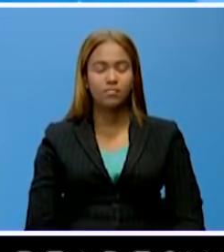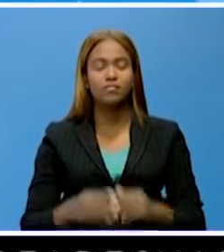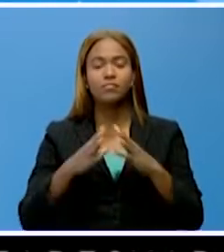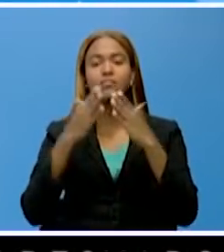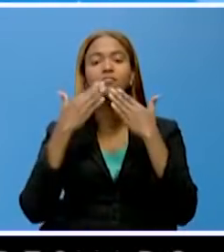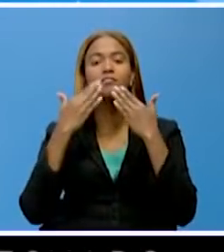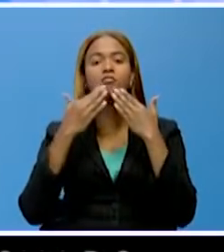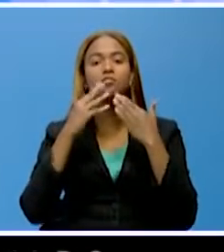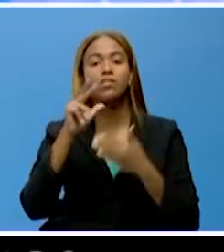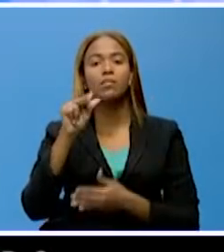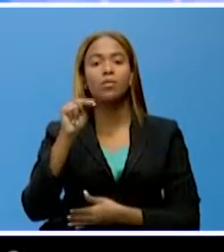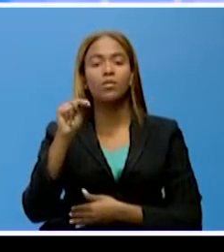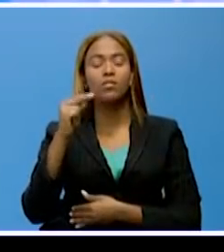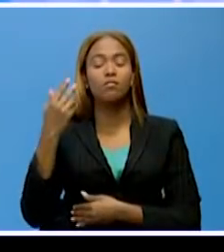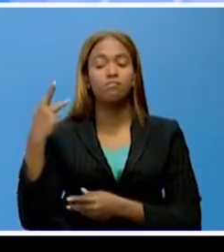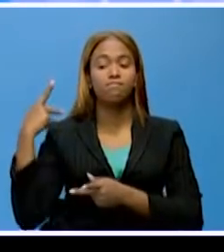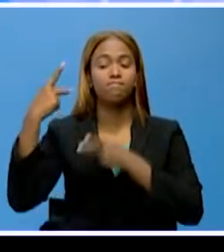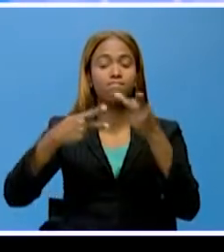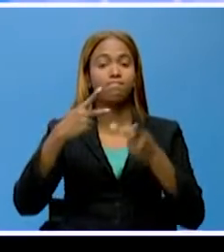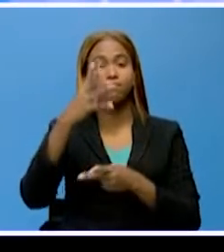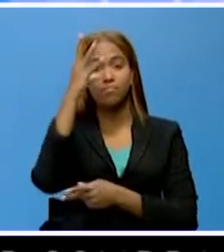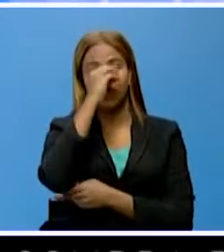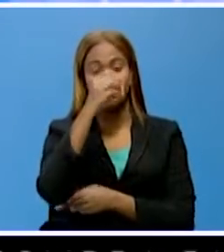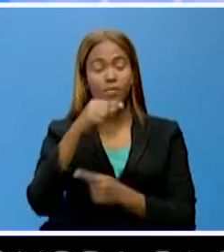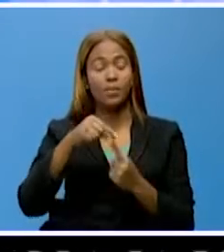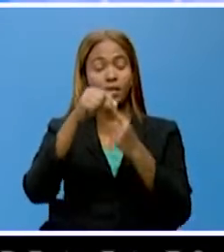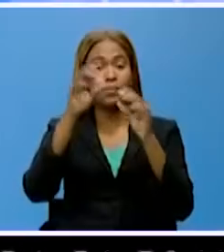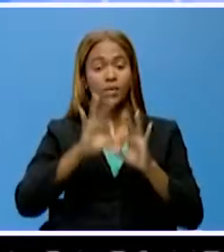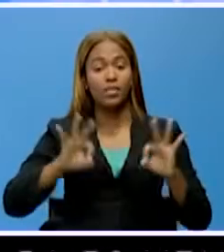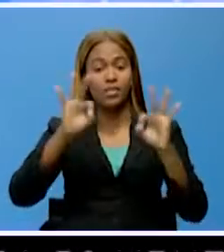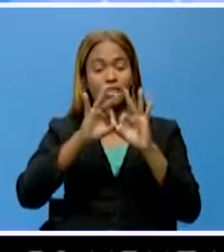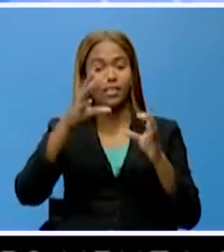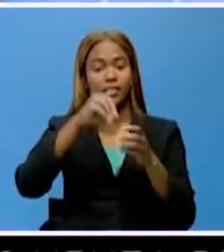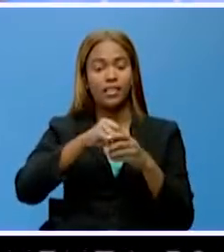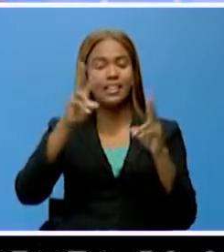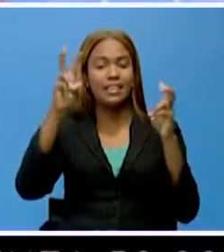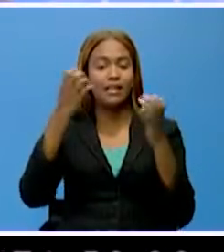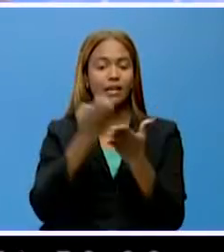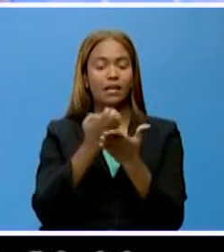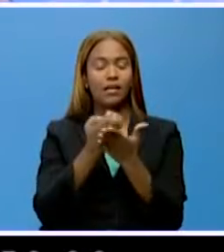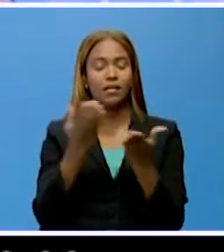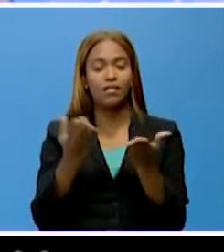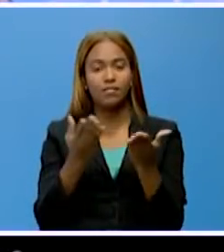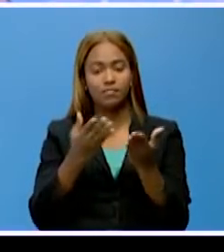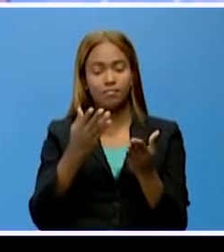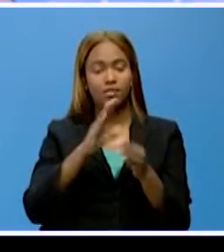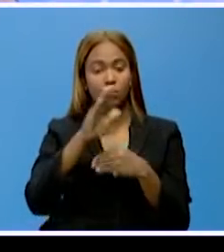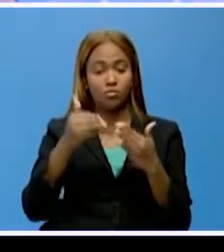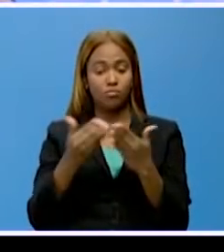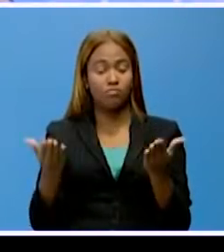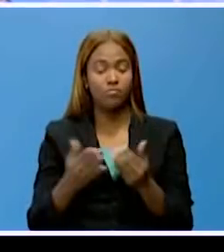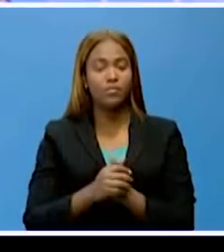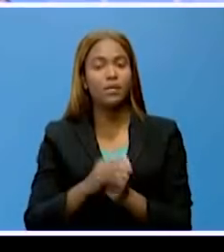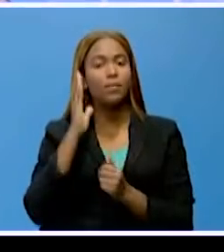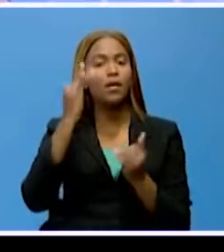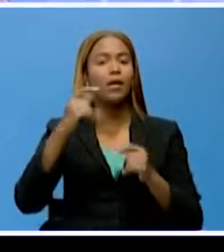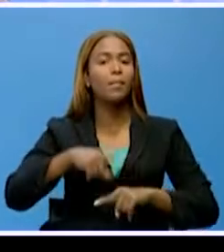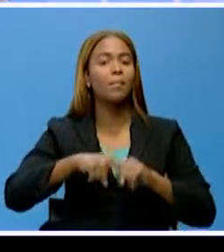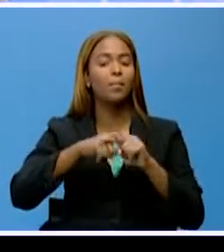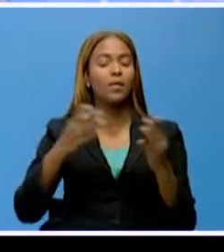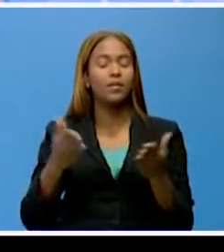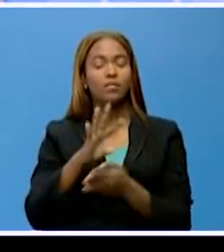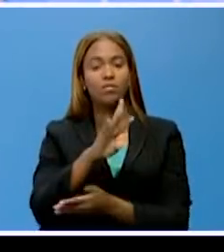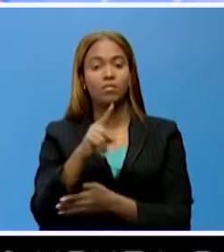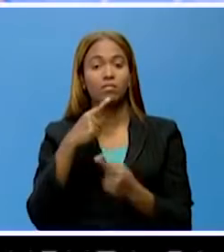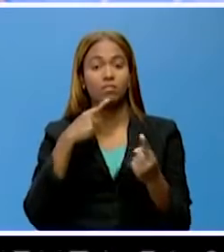Muchísimas gracias, Ramón. El turismo, por supuesto, pieza clave dentro del esquema económico de nuestra nación, ¿no? Vámonos a la pausa. Acá en